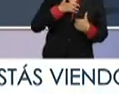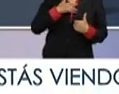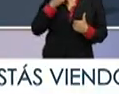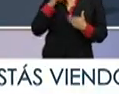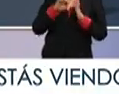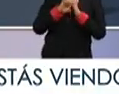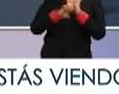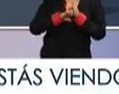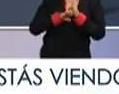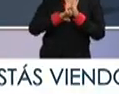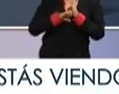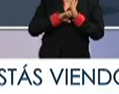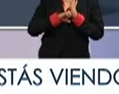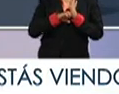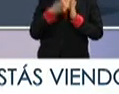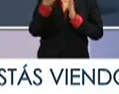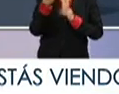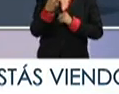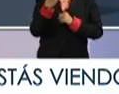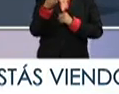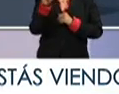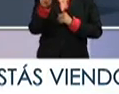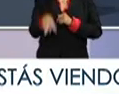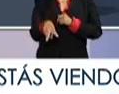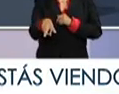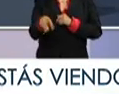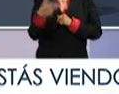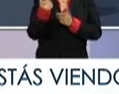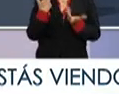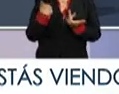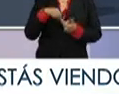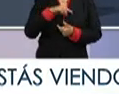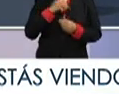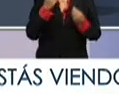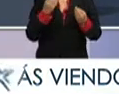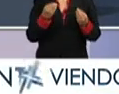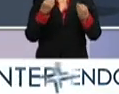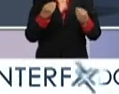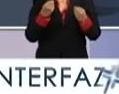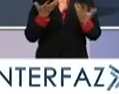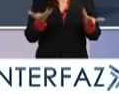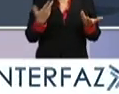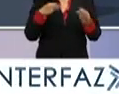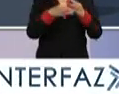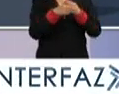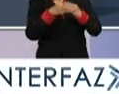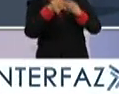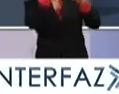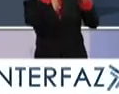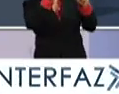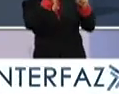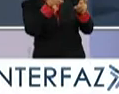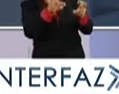visión ética. Y para ello, la verdad es que llevábamos muchísimas materias